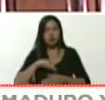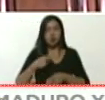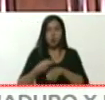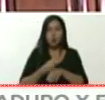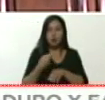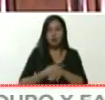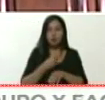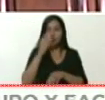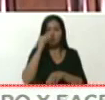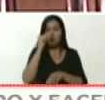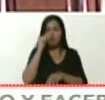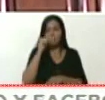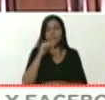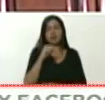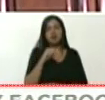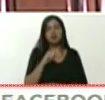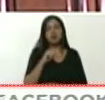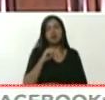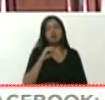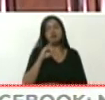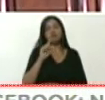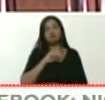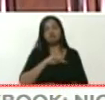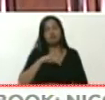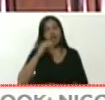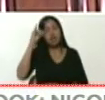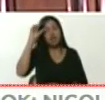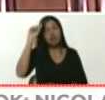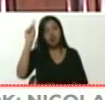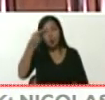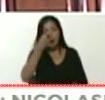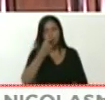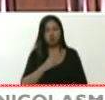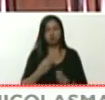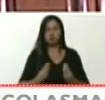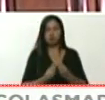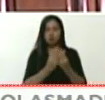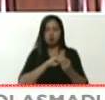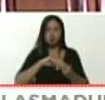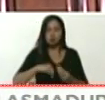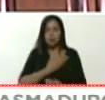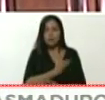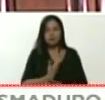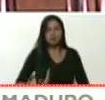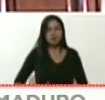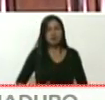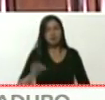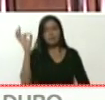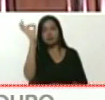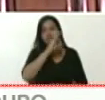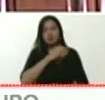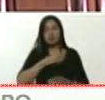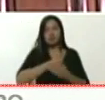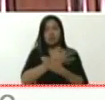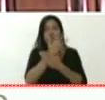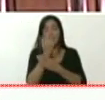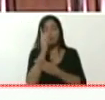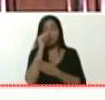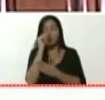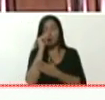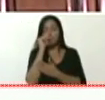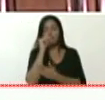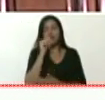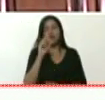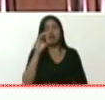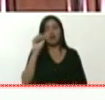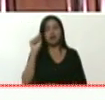gobernador José Manuel Vázquez. José Vázquez, junto al presidente de Porcinos del Alba, a Milcar